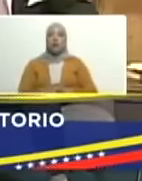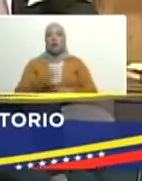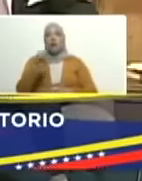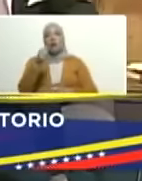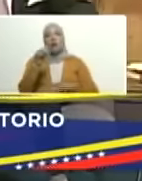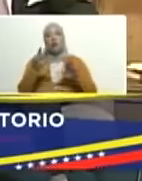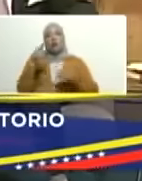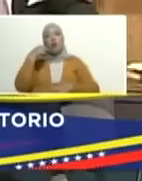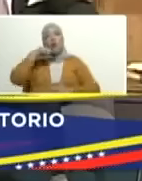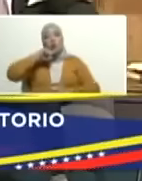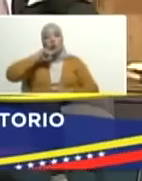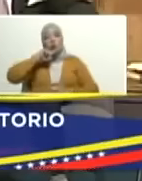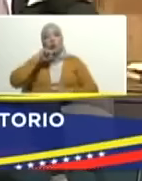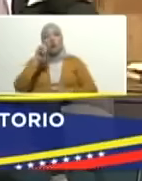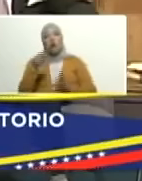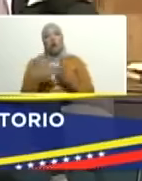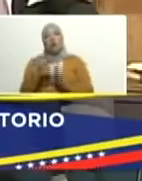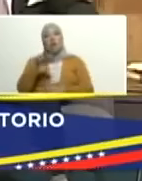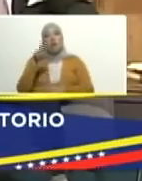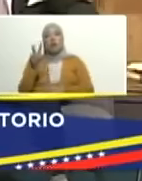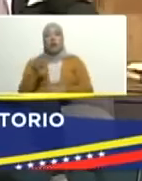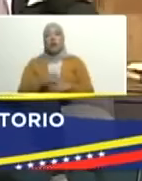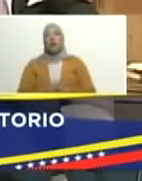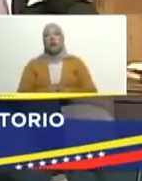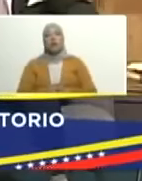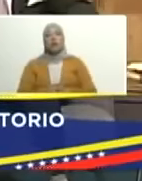18 de octubre 2023.